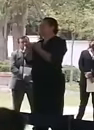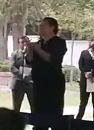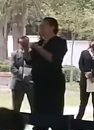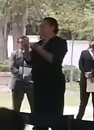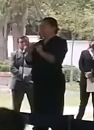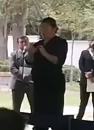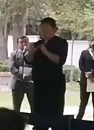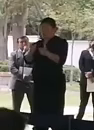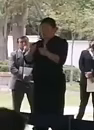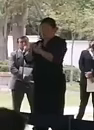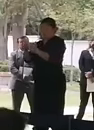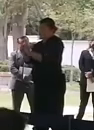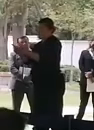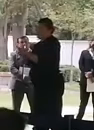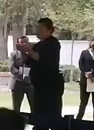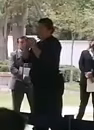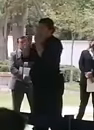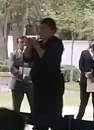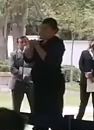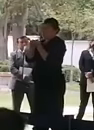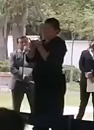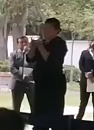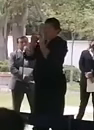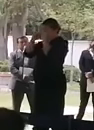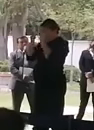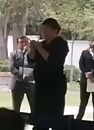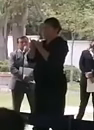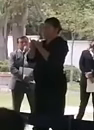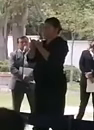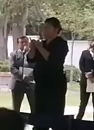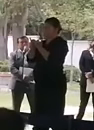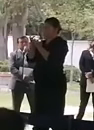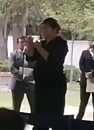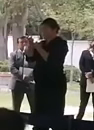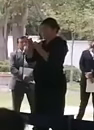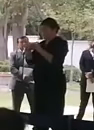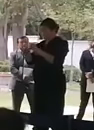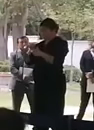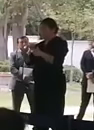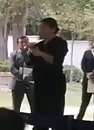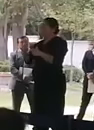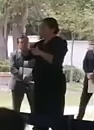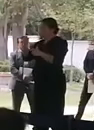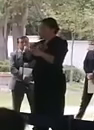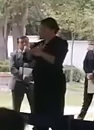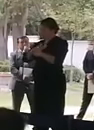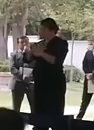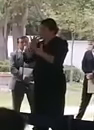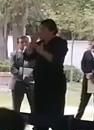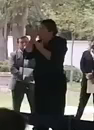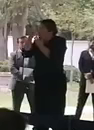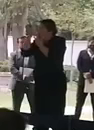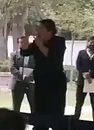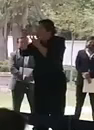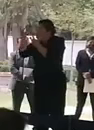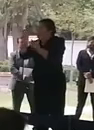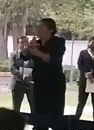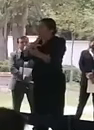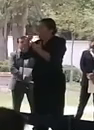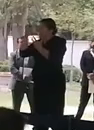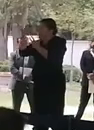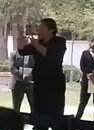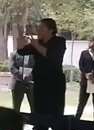sociedad. Y por eso tengo la esperanza que vamos a llegar a